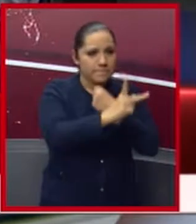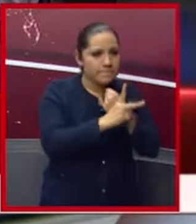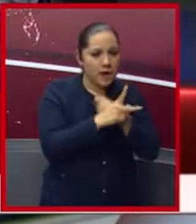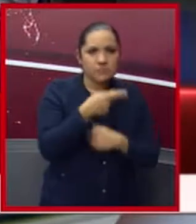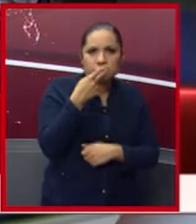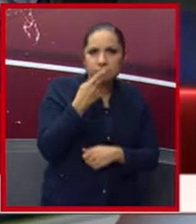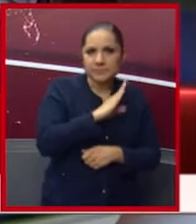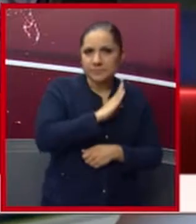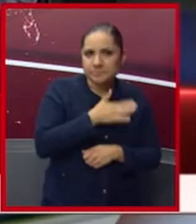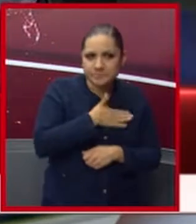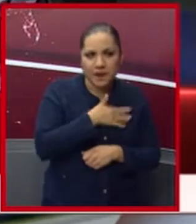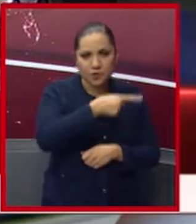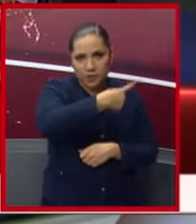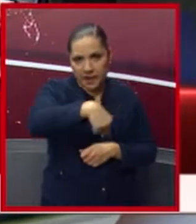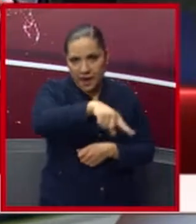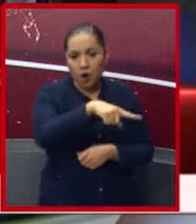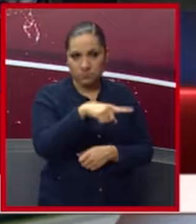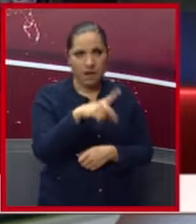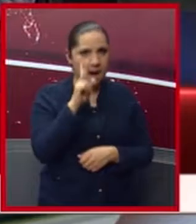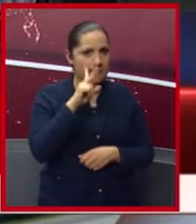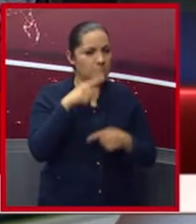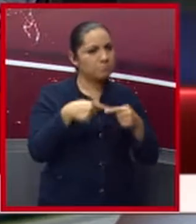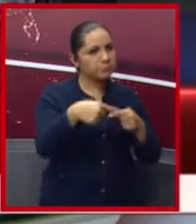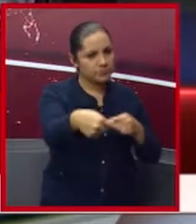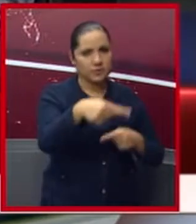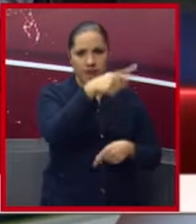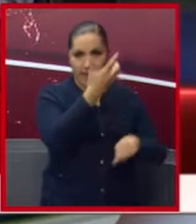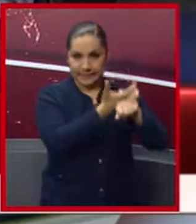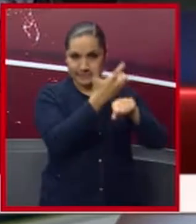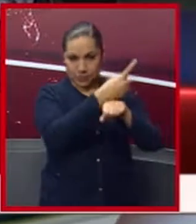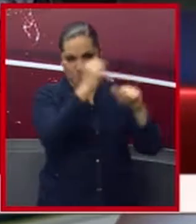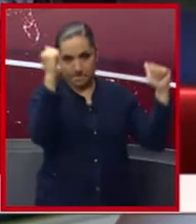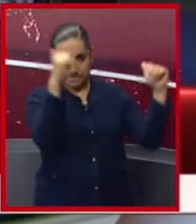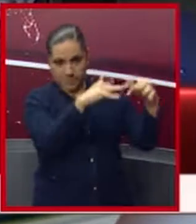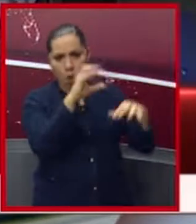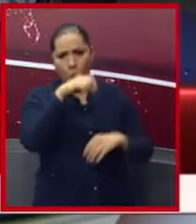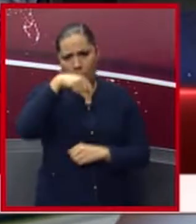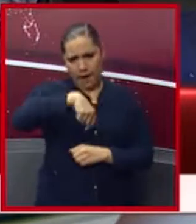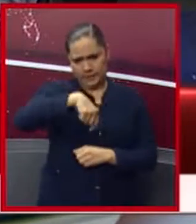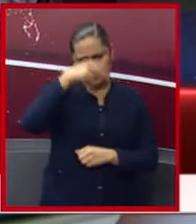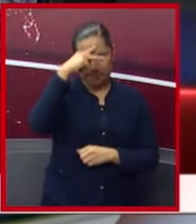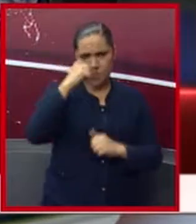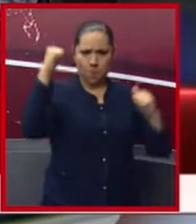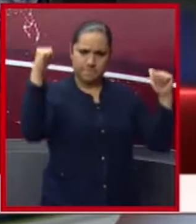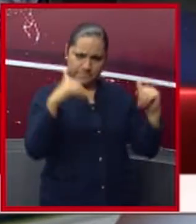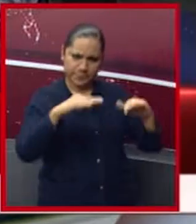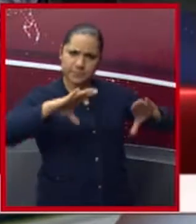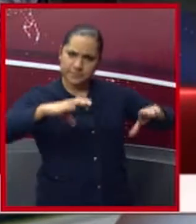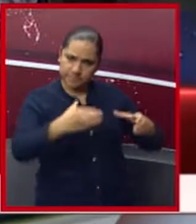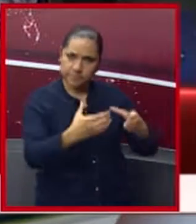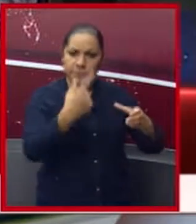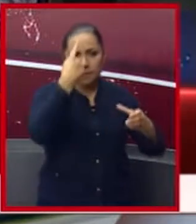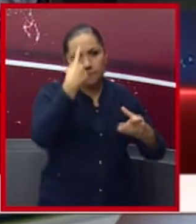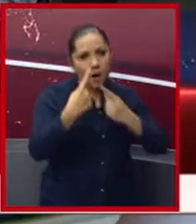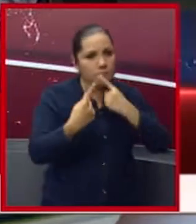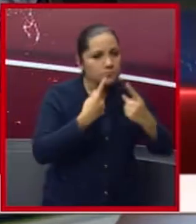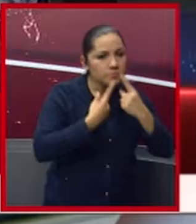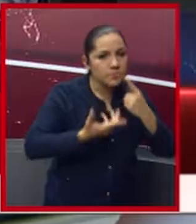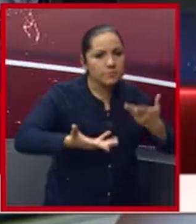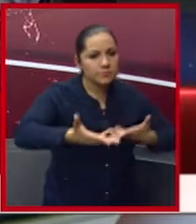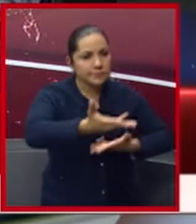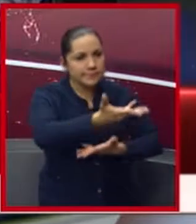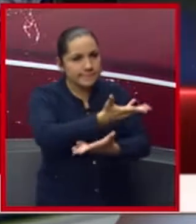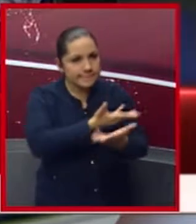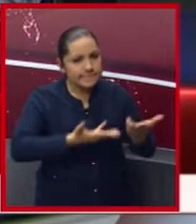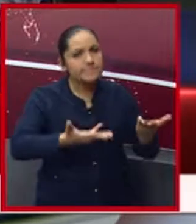encuentro próximamente, ya sea allá en los Estados Unidos o aquí en México, con el objeto de ir generando o